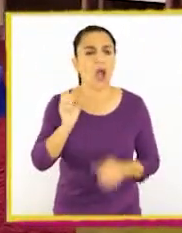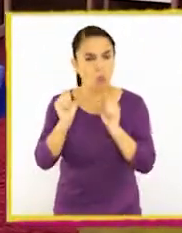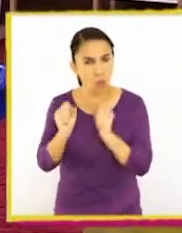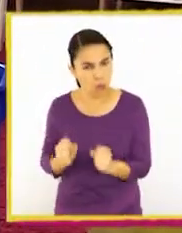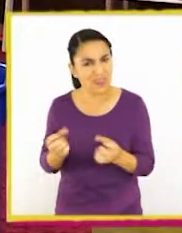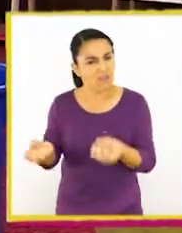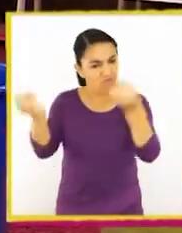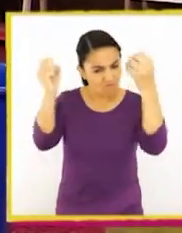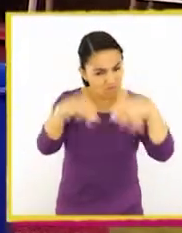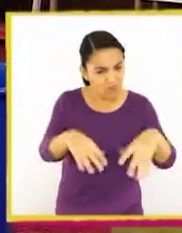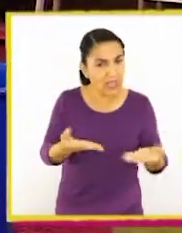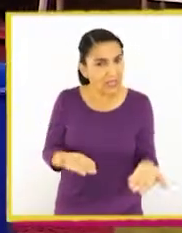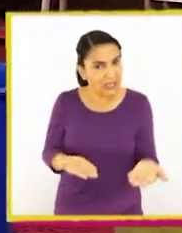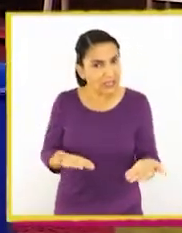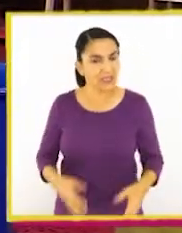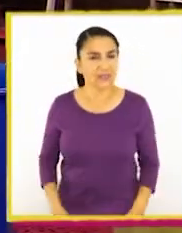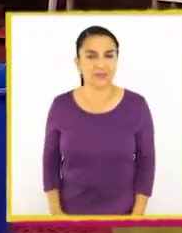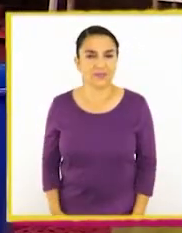en este contenedor?